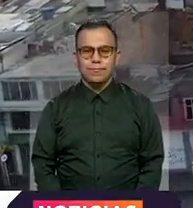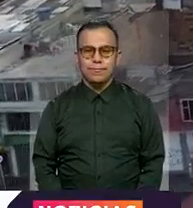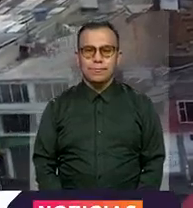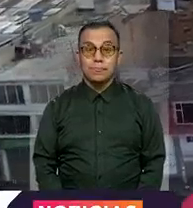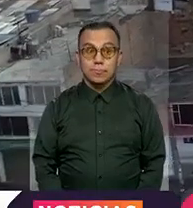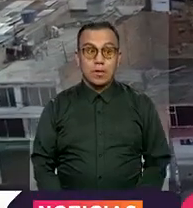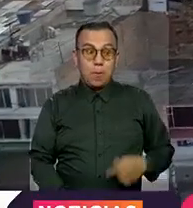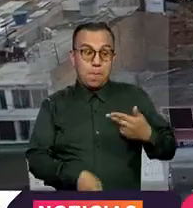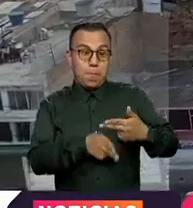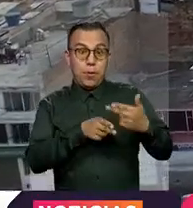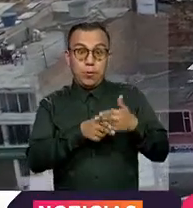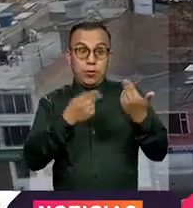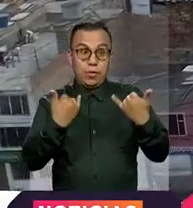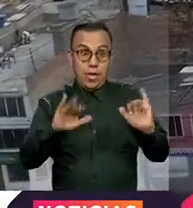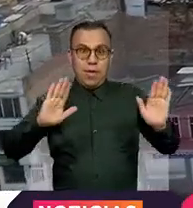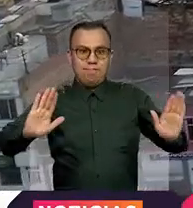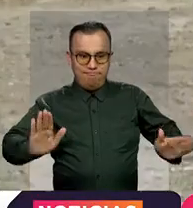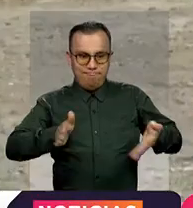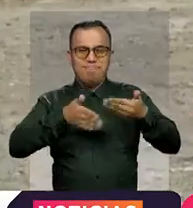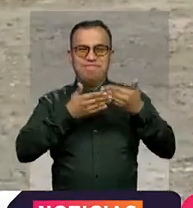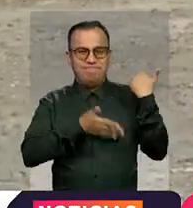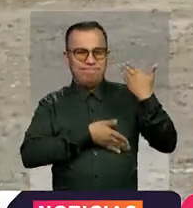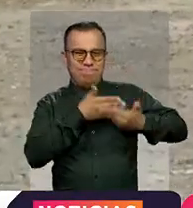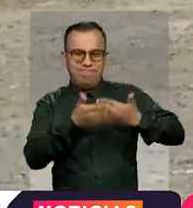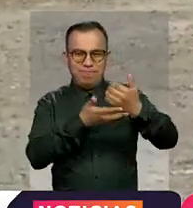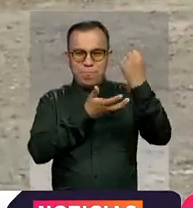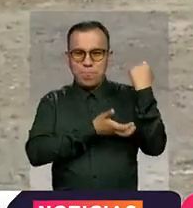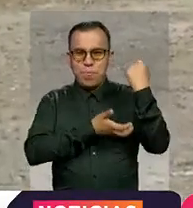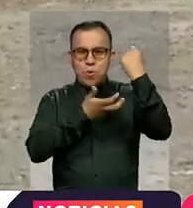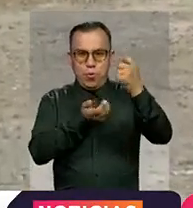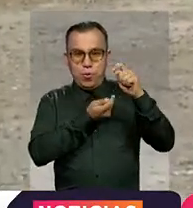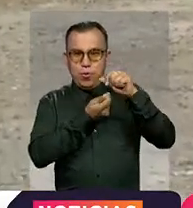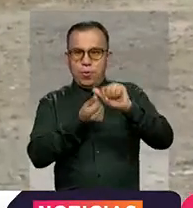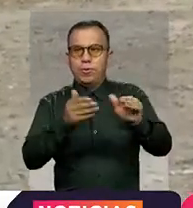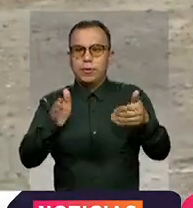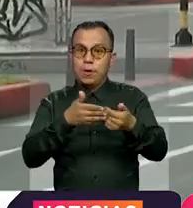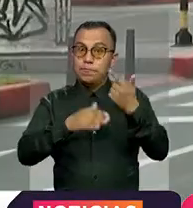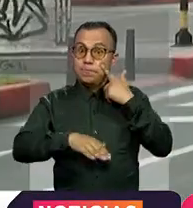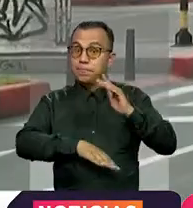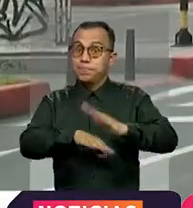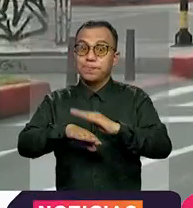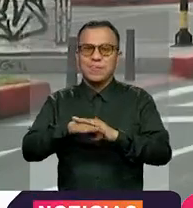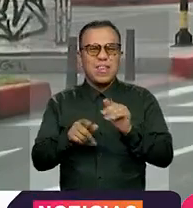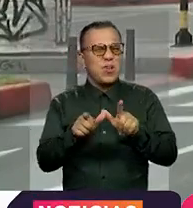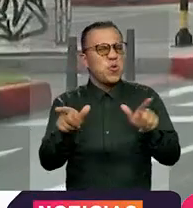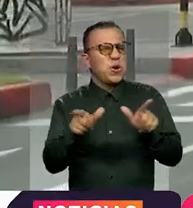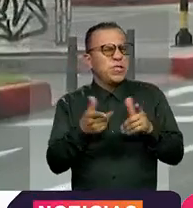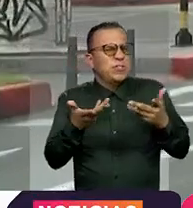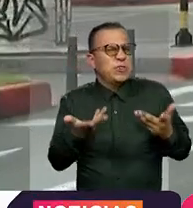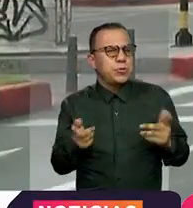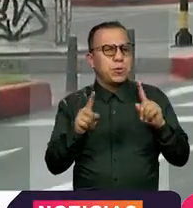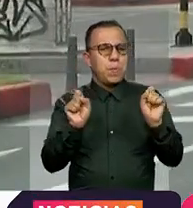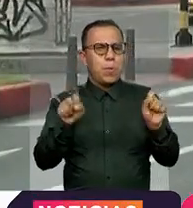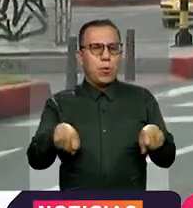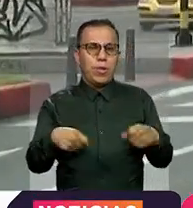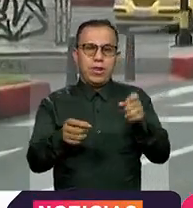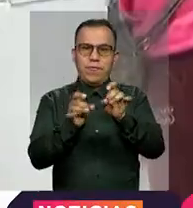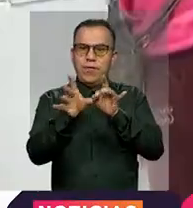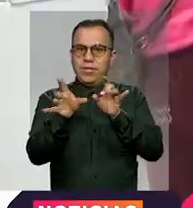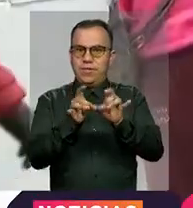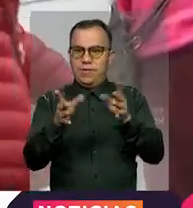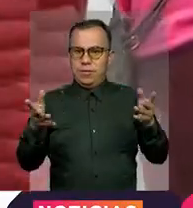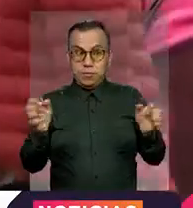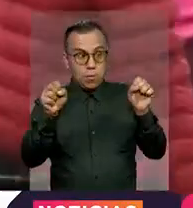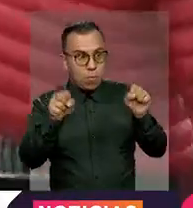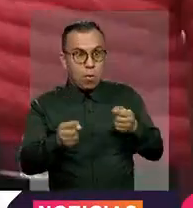A pocos días de cerrar las votaciones de los presupuestos participativos, recuerde los diferentes puntos que se llevará a cabo por fechas, donde